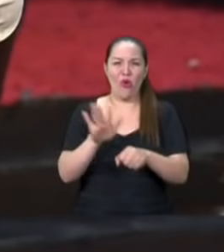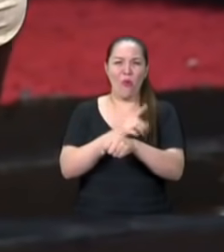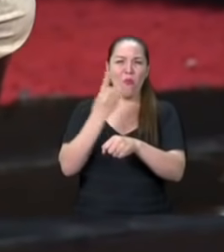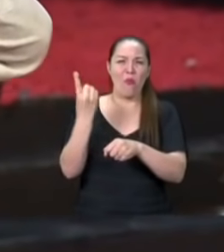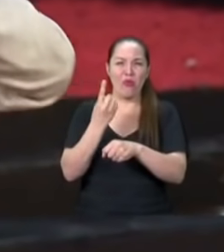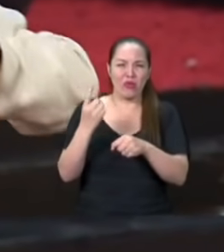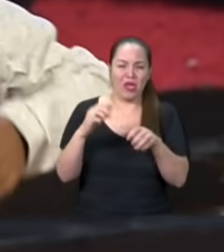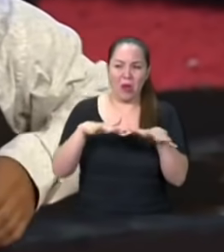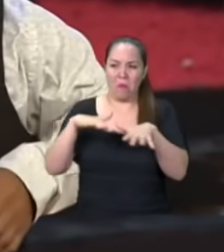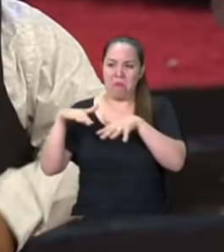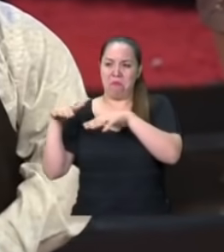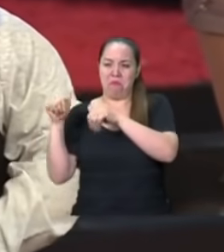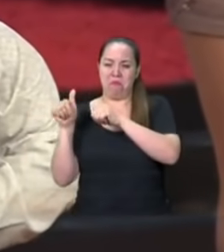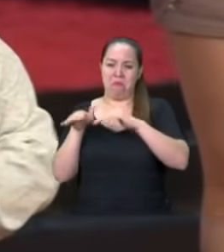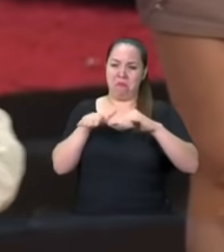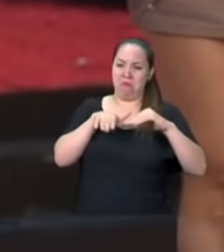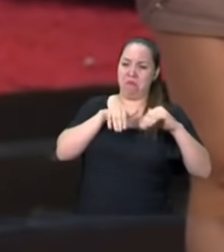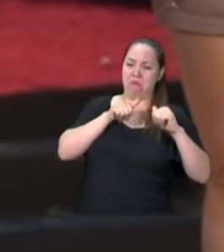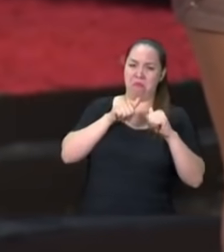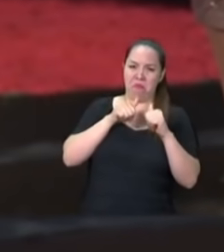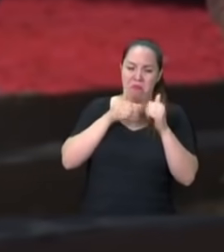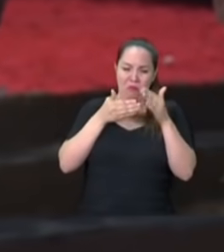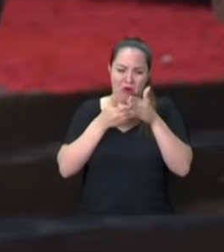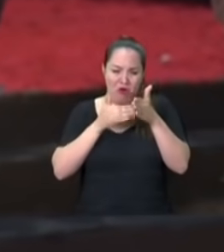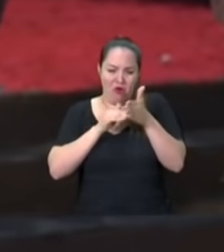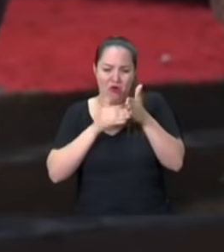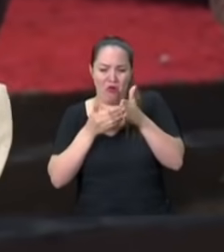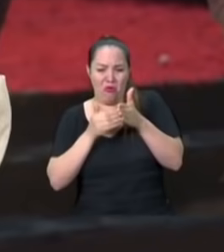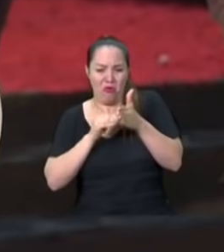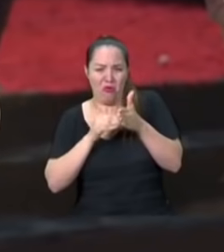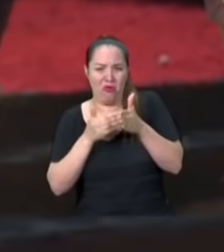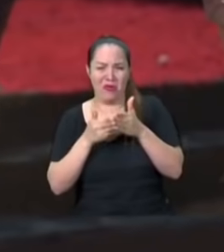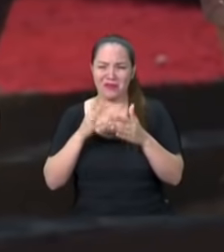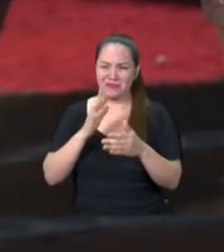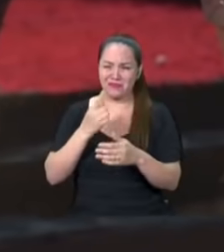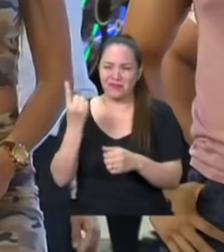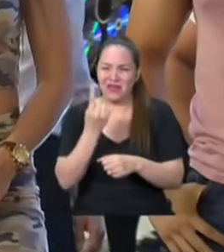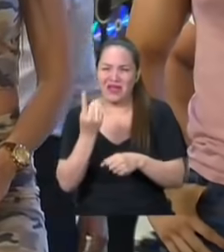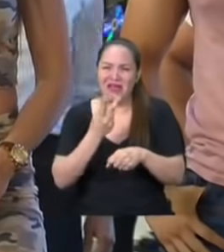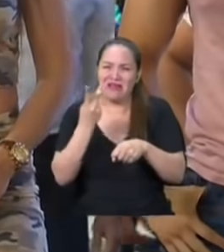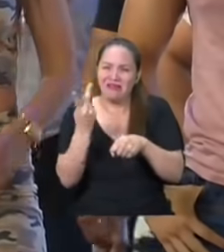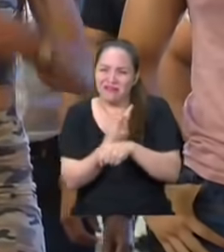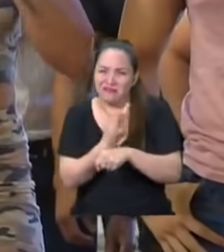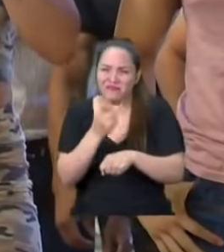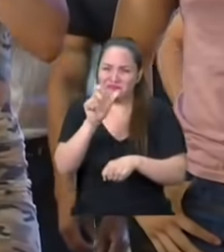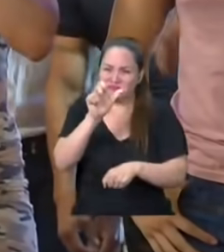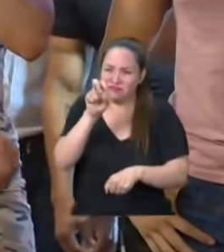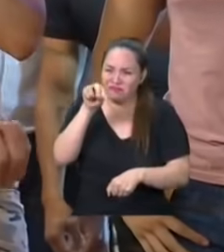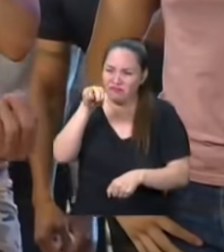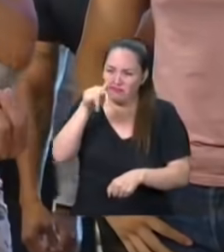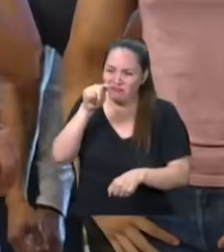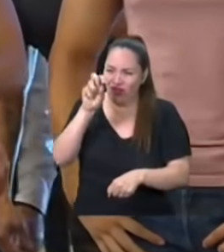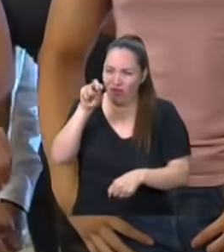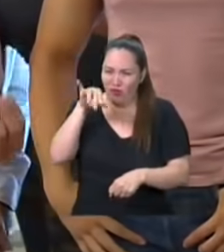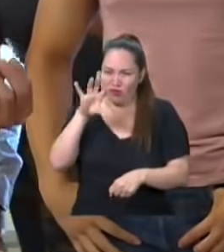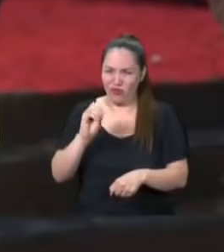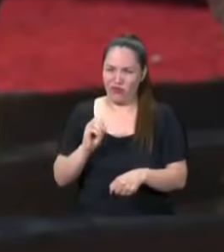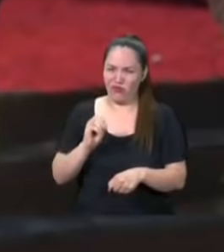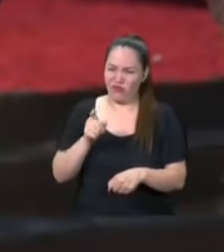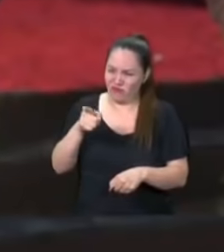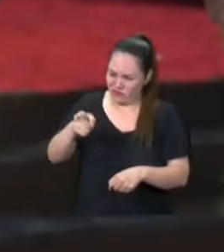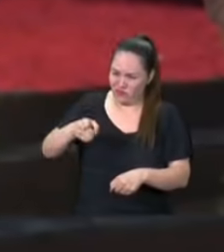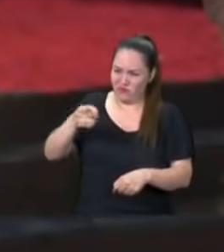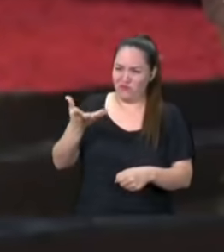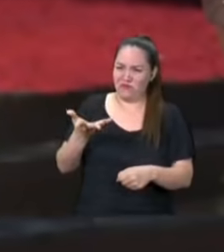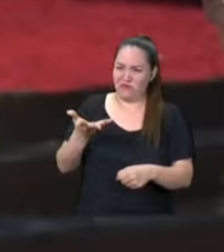te vas al rincón? ¿Te ocultas? Yo sé que empezar una nueva relación con alguien que no acepta que